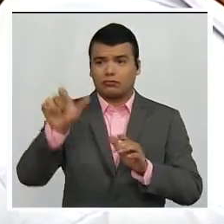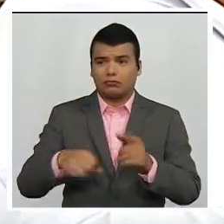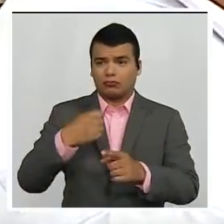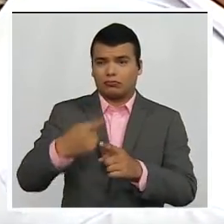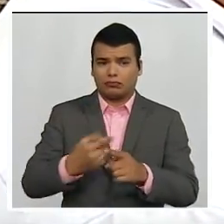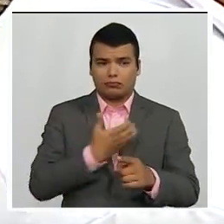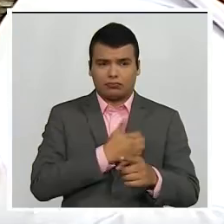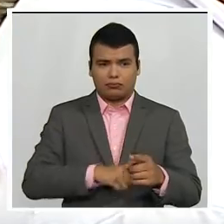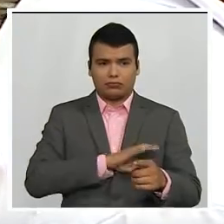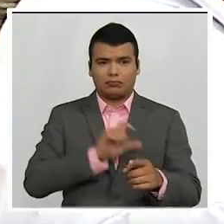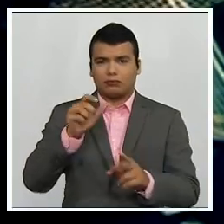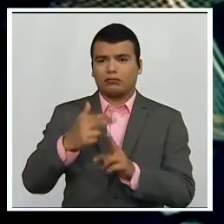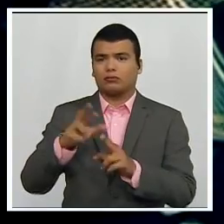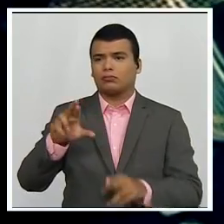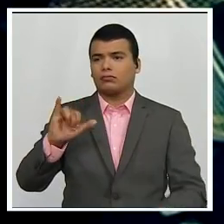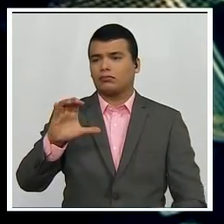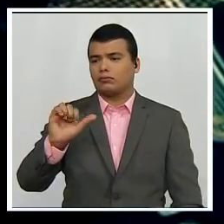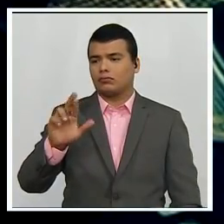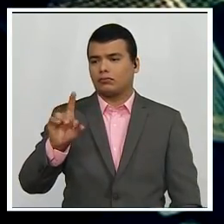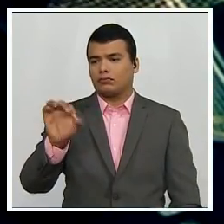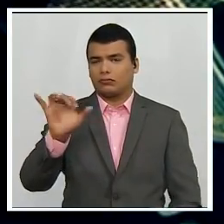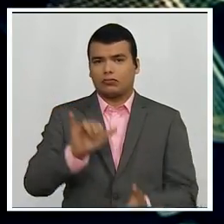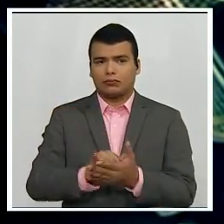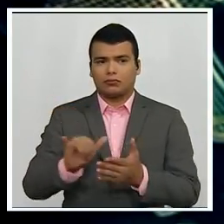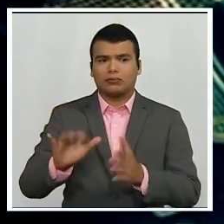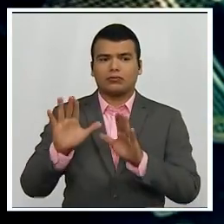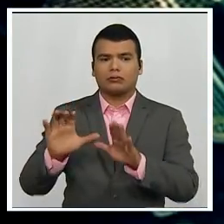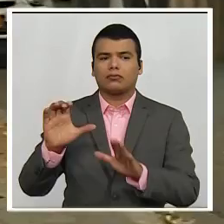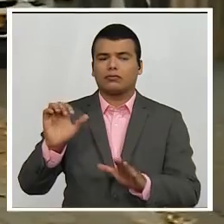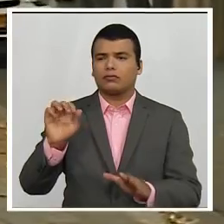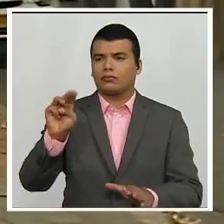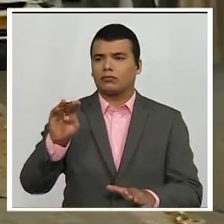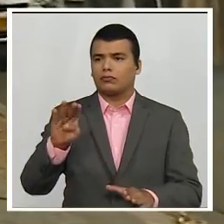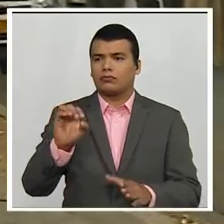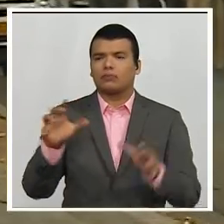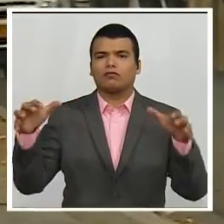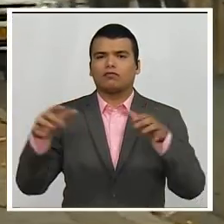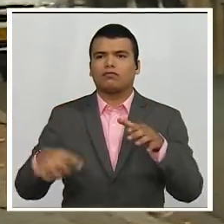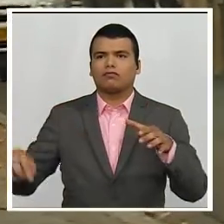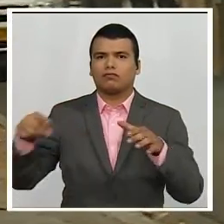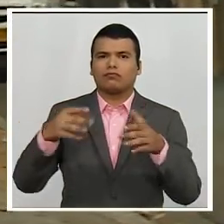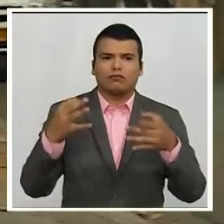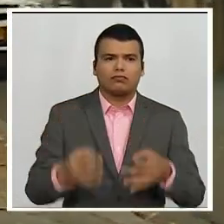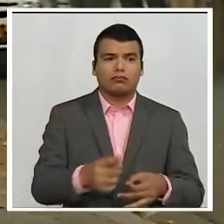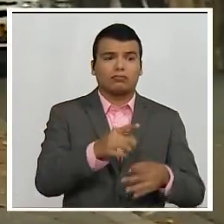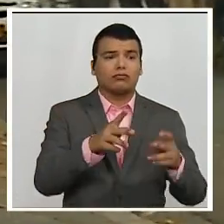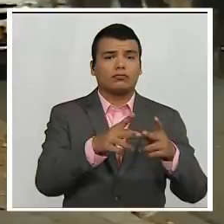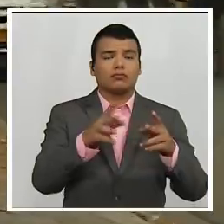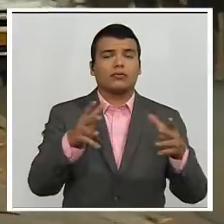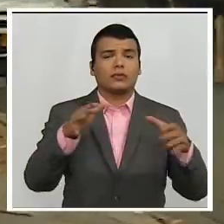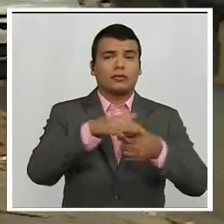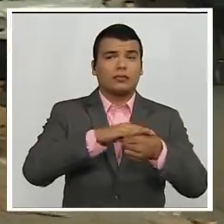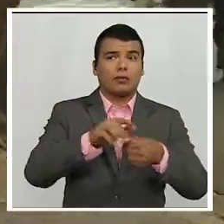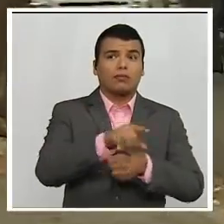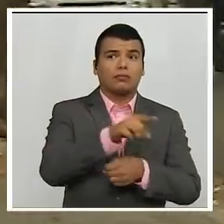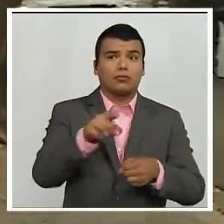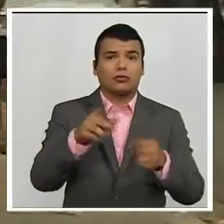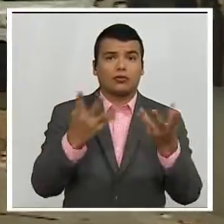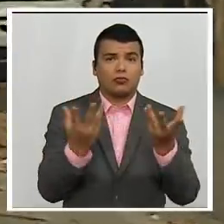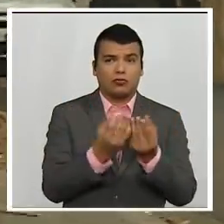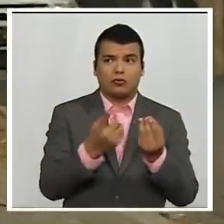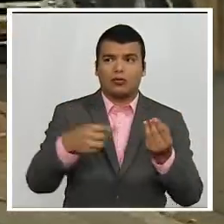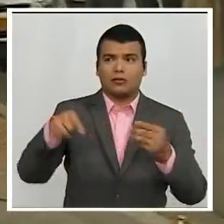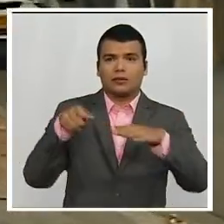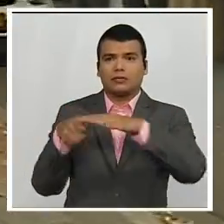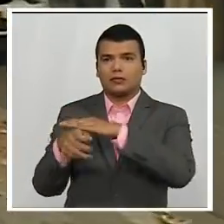calificarlo como en estos sectores serán quitando el denominado cumbre en los barrios donde hay oficinas de sicariato a usted